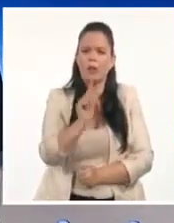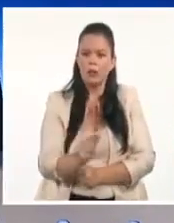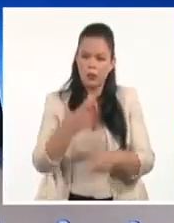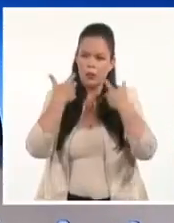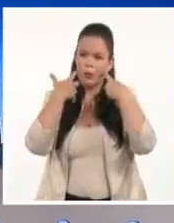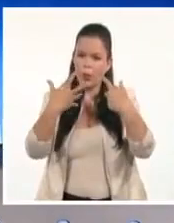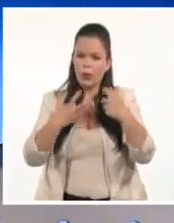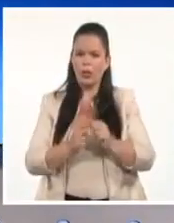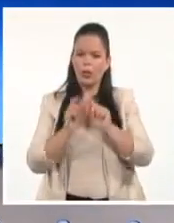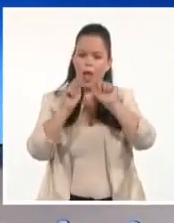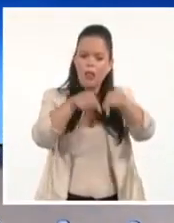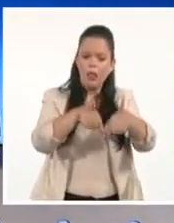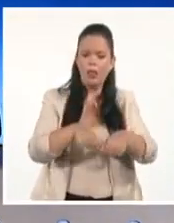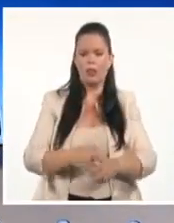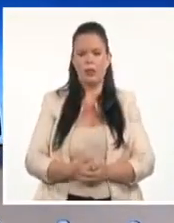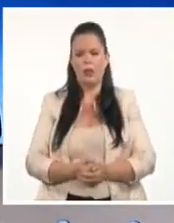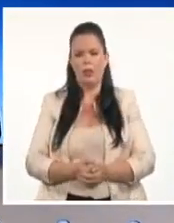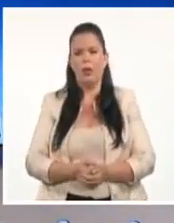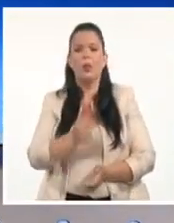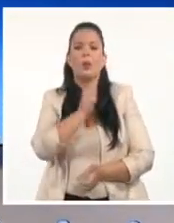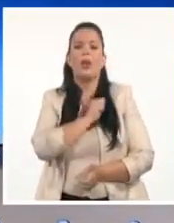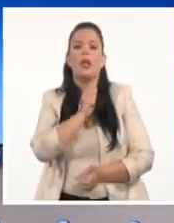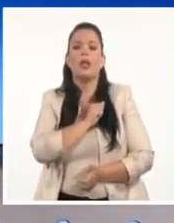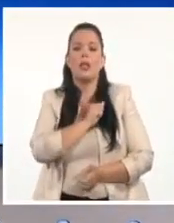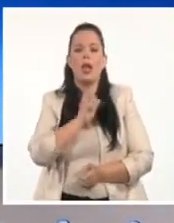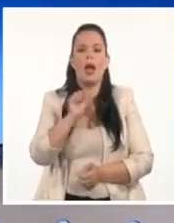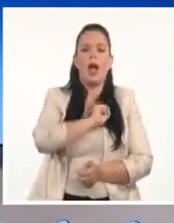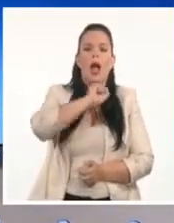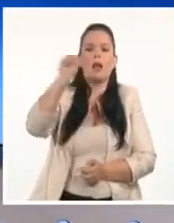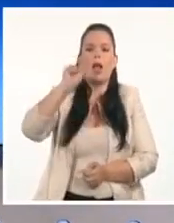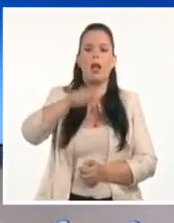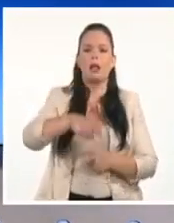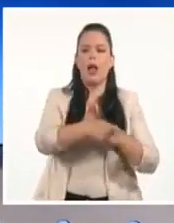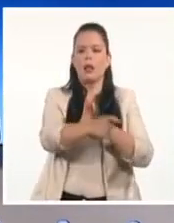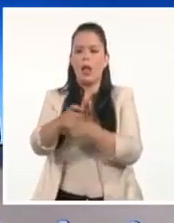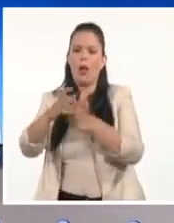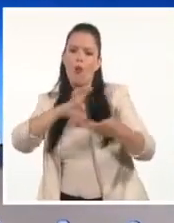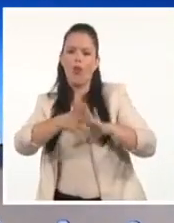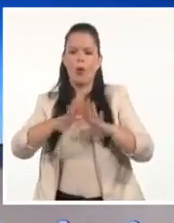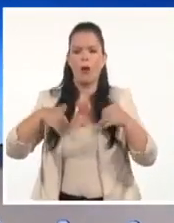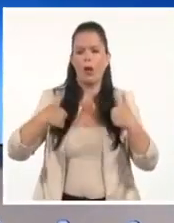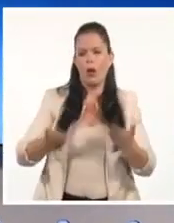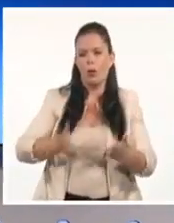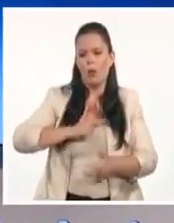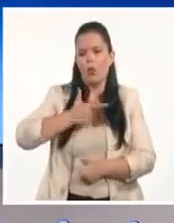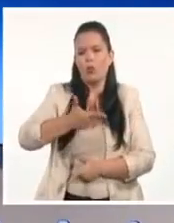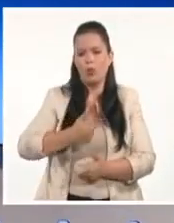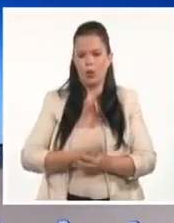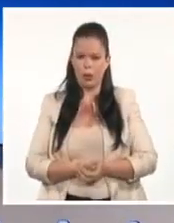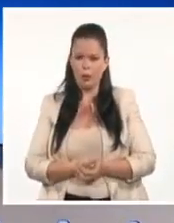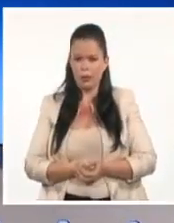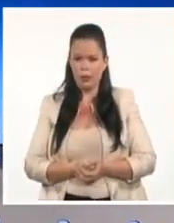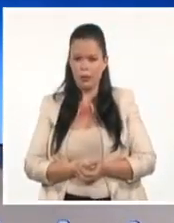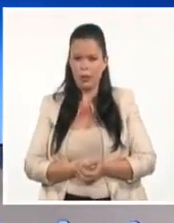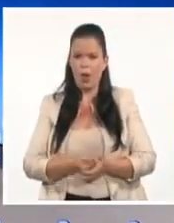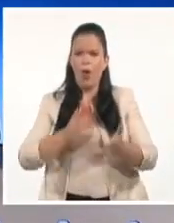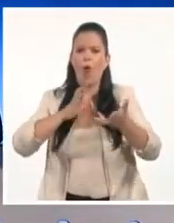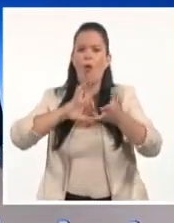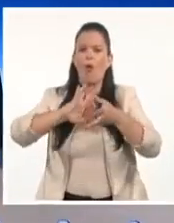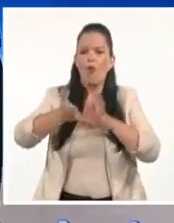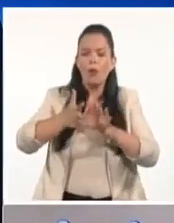también una guerra cultural, con canciones y lemas mediante, por cierto. Una guerra de percepción y de